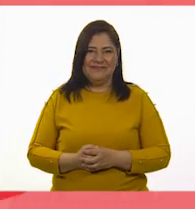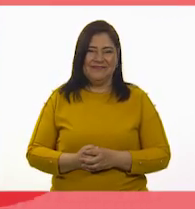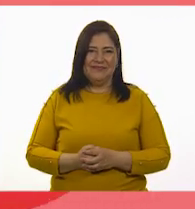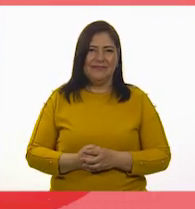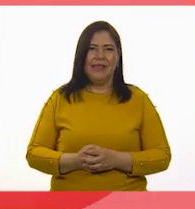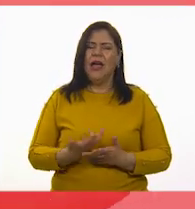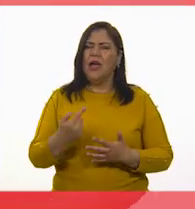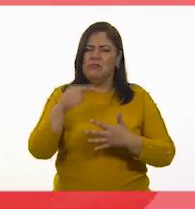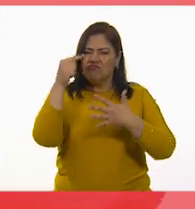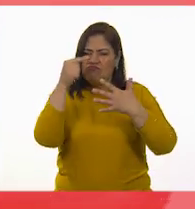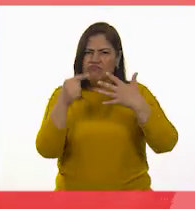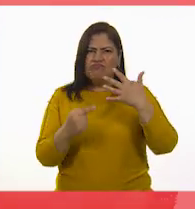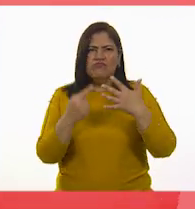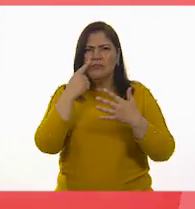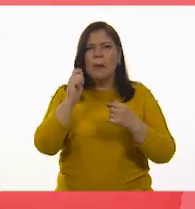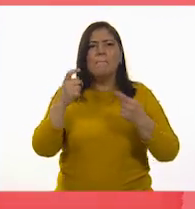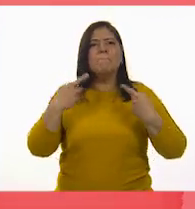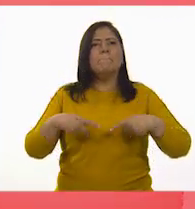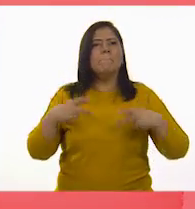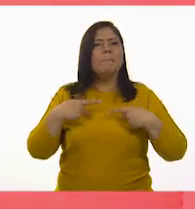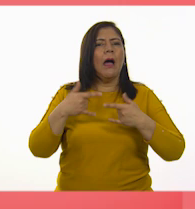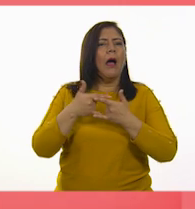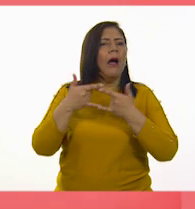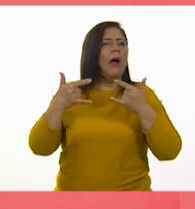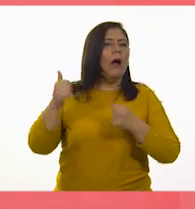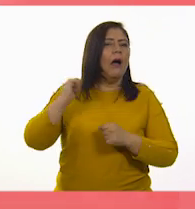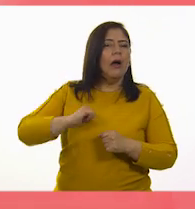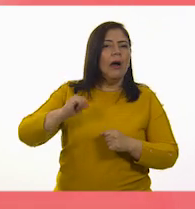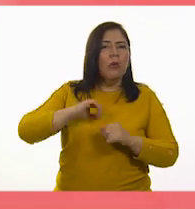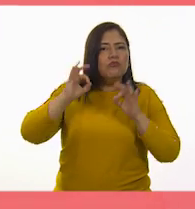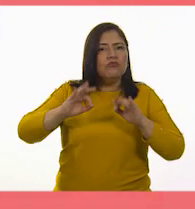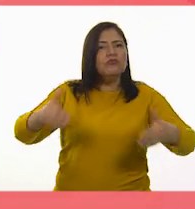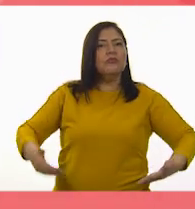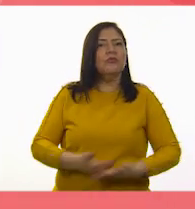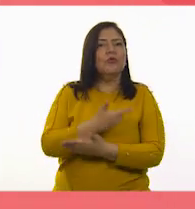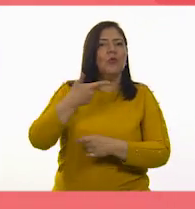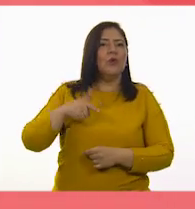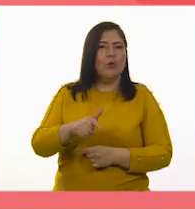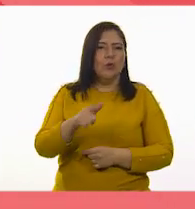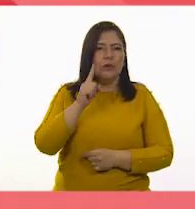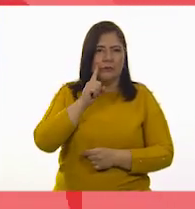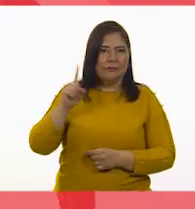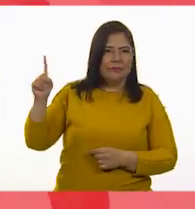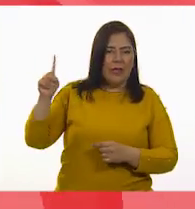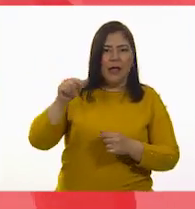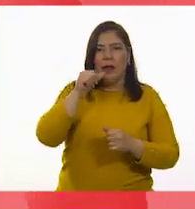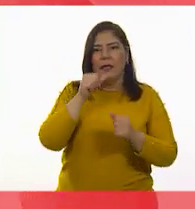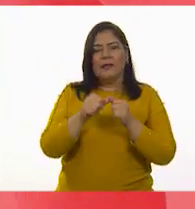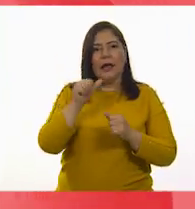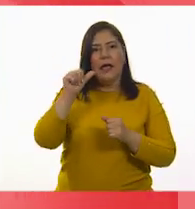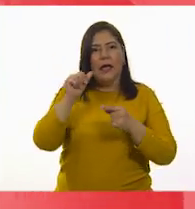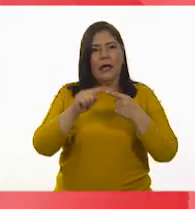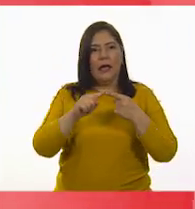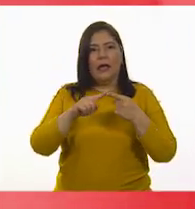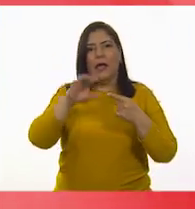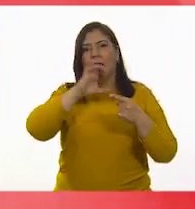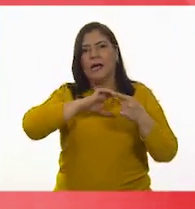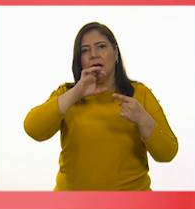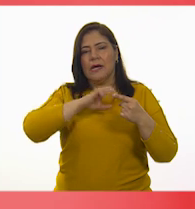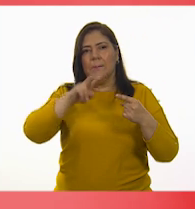¿Cuál de los siguientes personajes históricos es oriundo de Guanajuato? ¿A? Venustiano